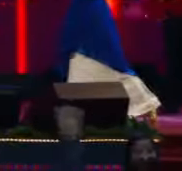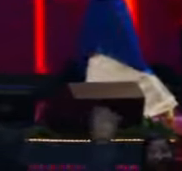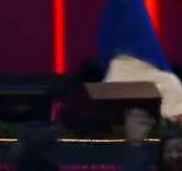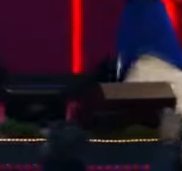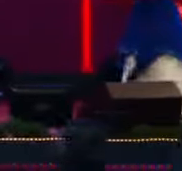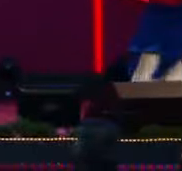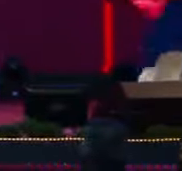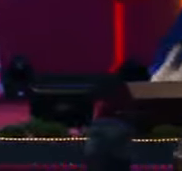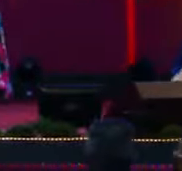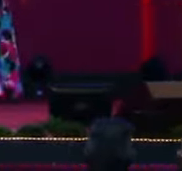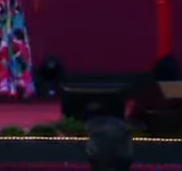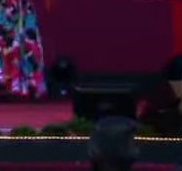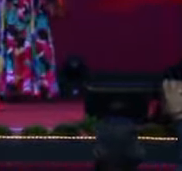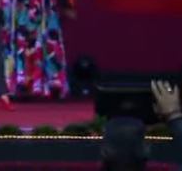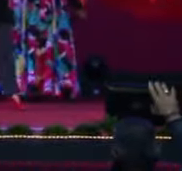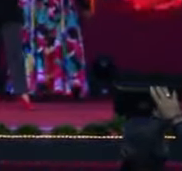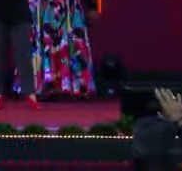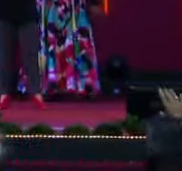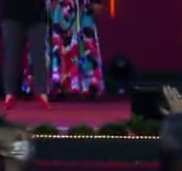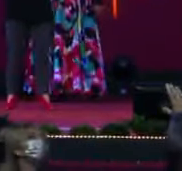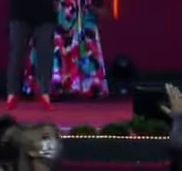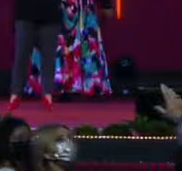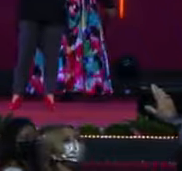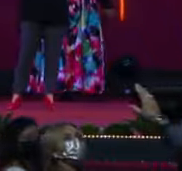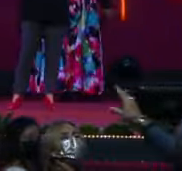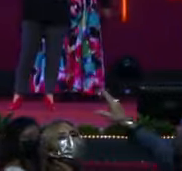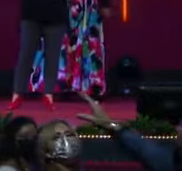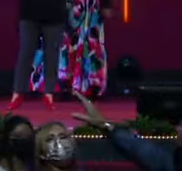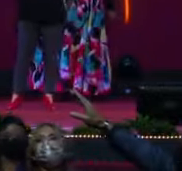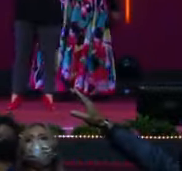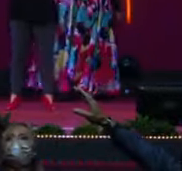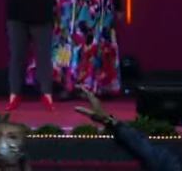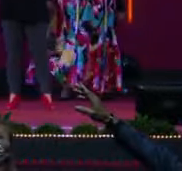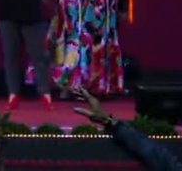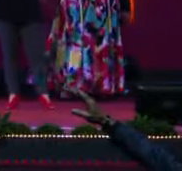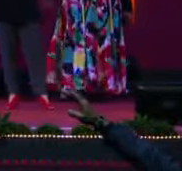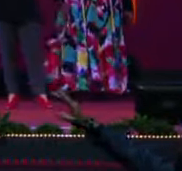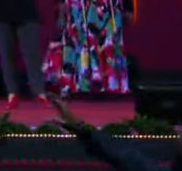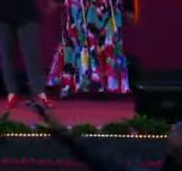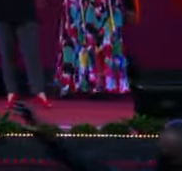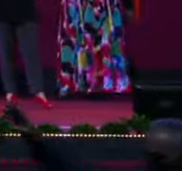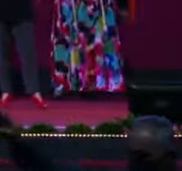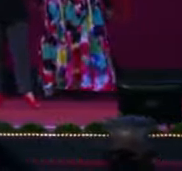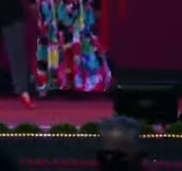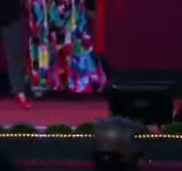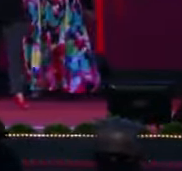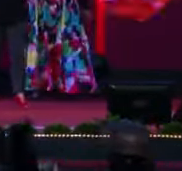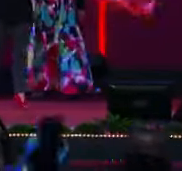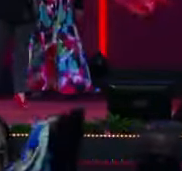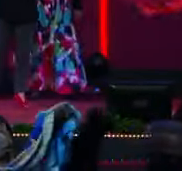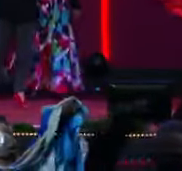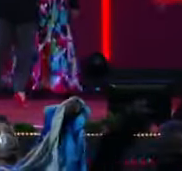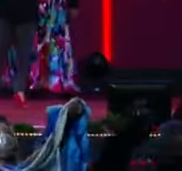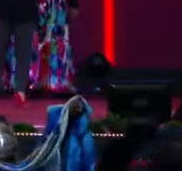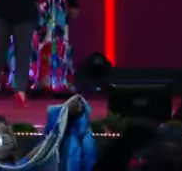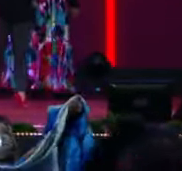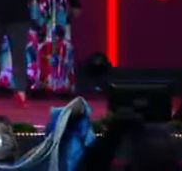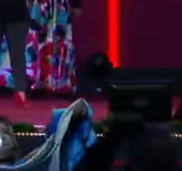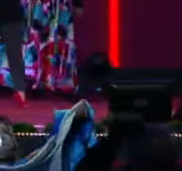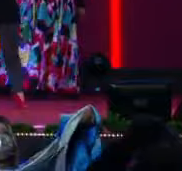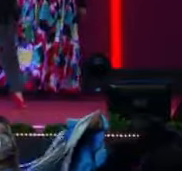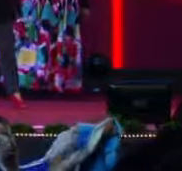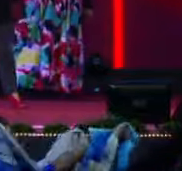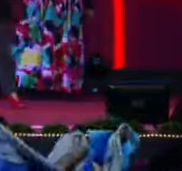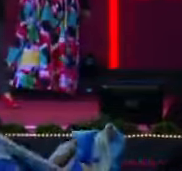puedes levantar porque es débil, y tú has dicho no, es que el Señor dice lo contrario. Por cuanto Él es fuerte, por cuanto Él es la roca,